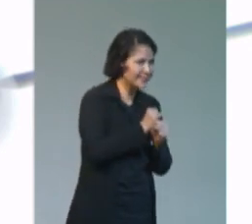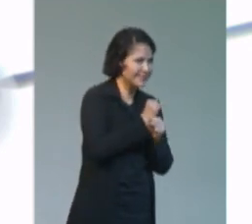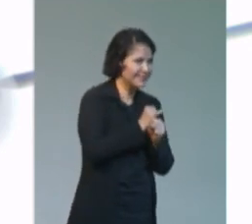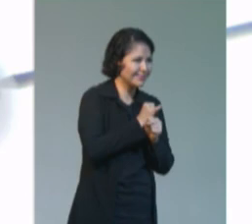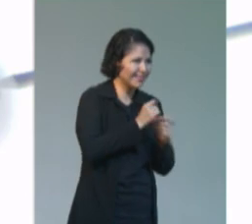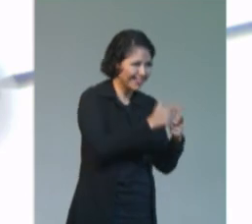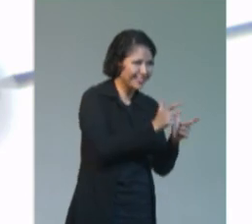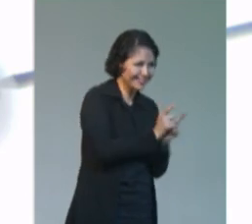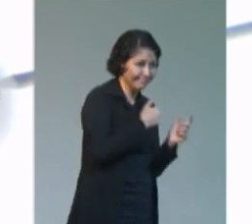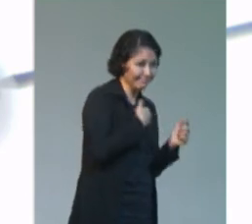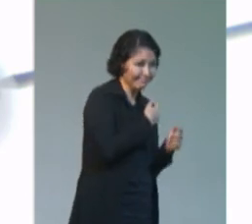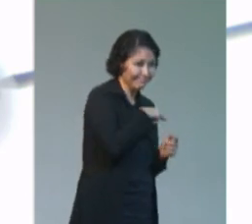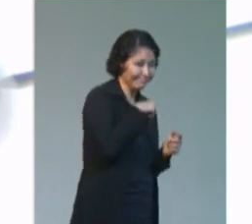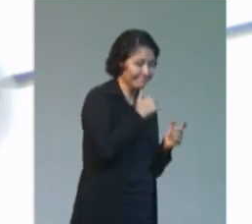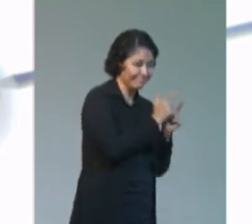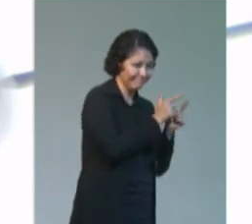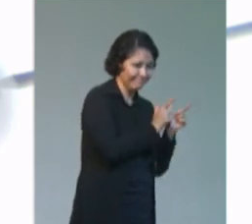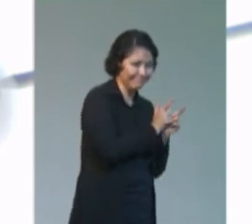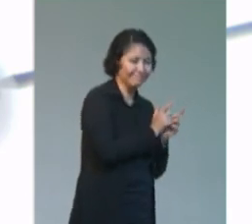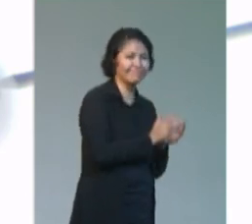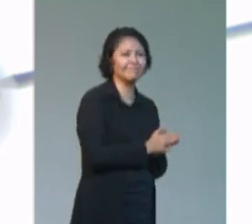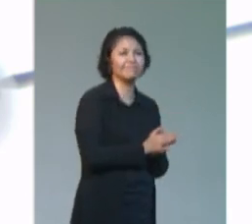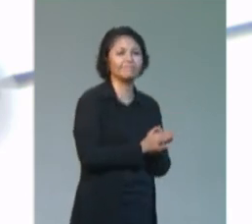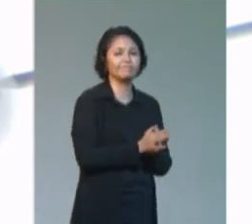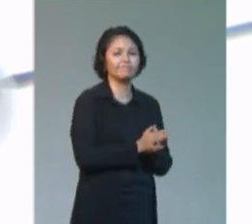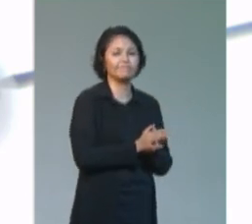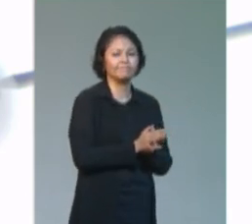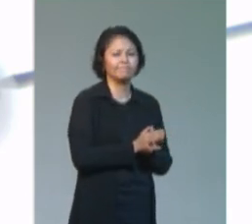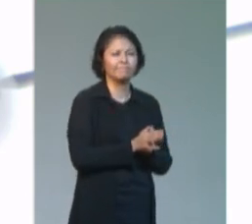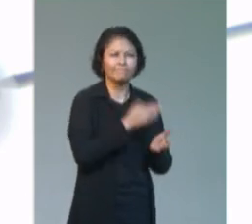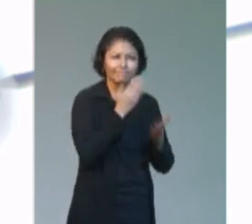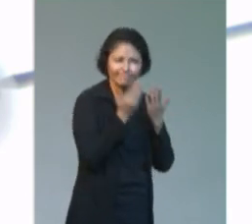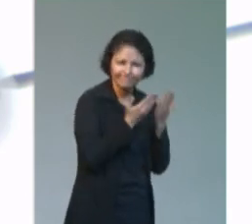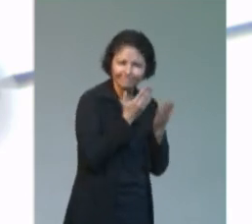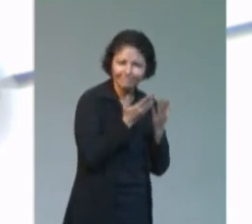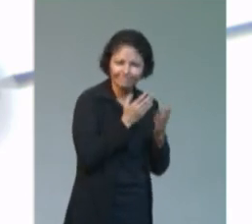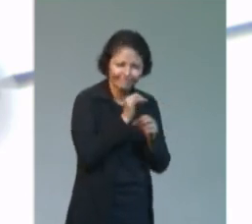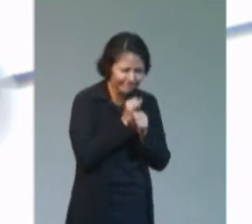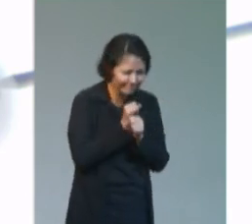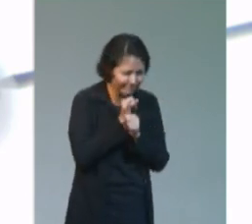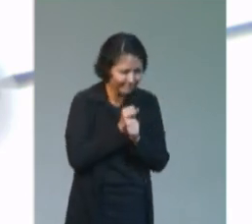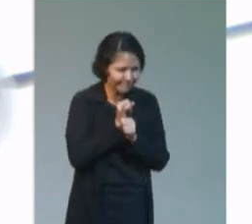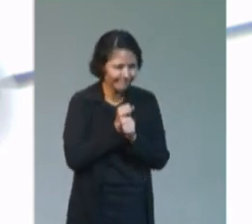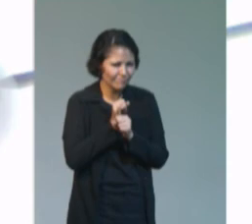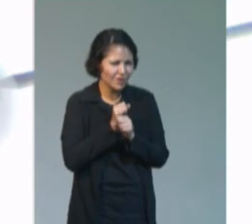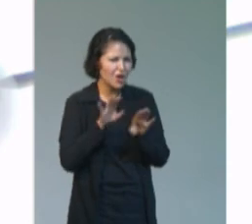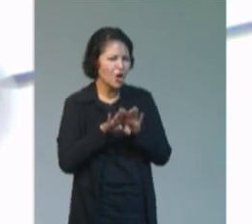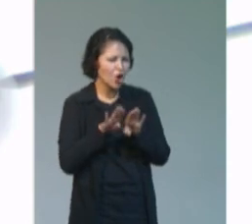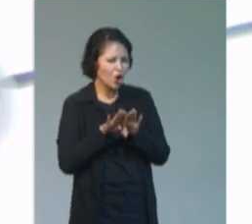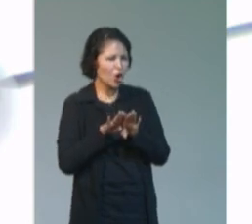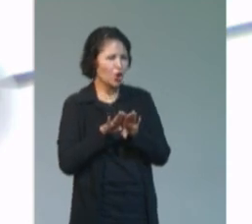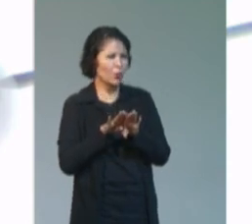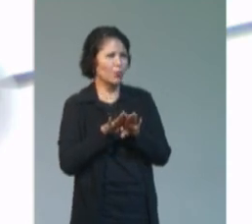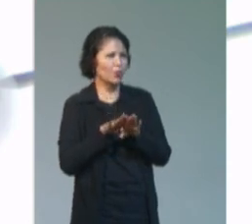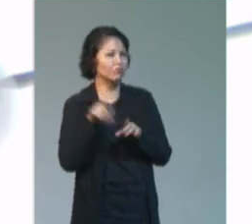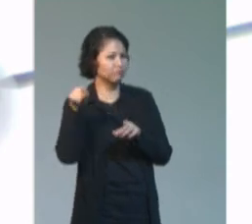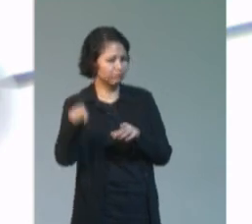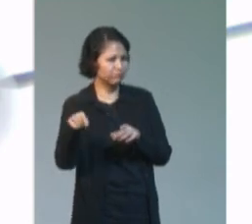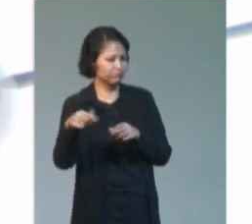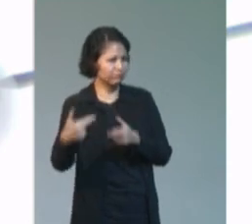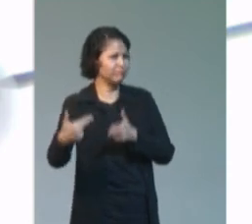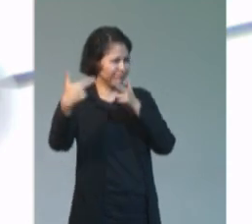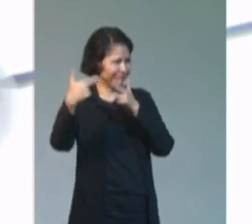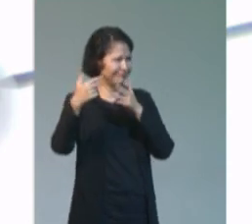investigación realizamos o lo que podrían ser estudios conceptuales sobre cómo puede funcionar este tipo de